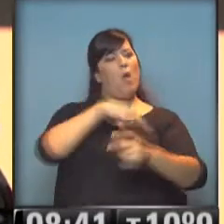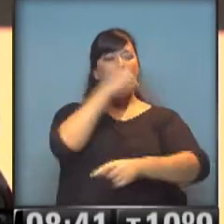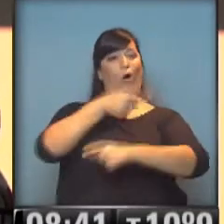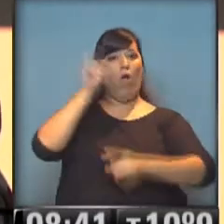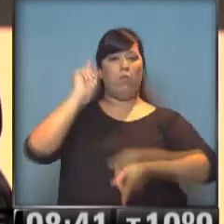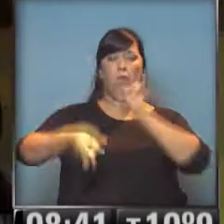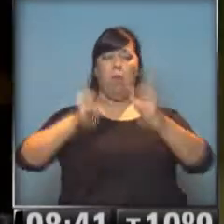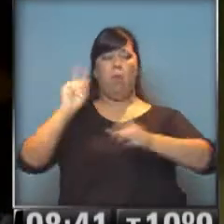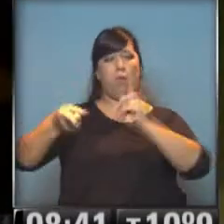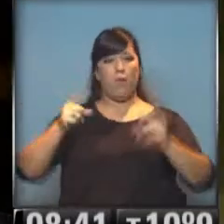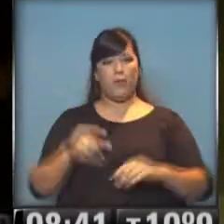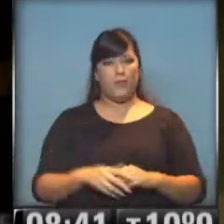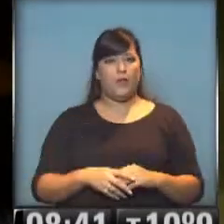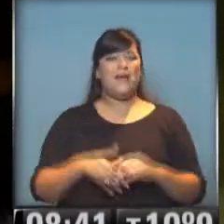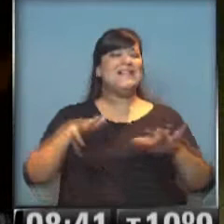situaciones cotidianas.